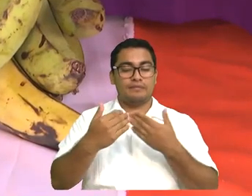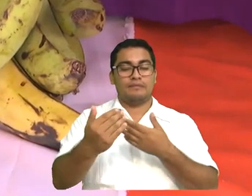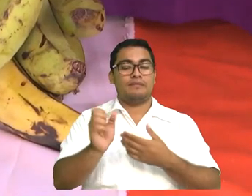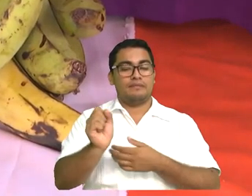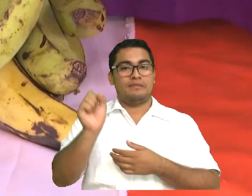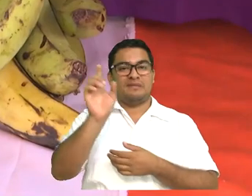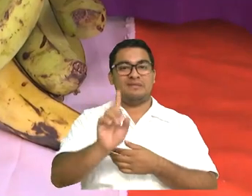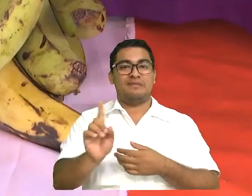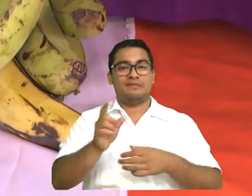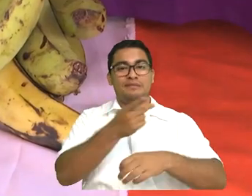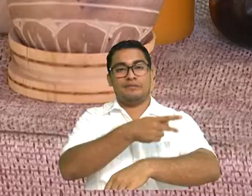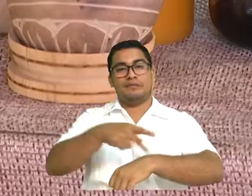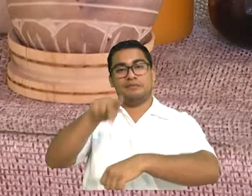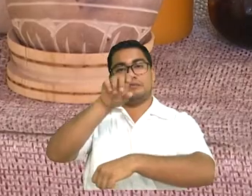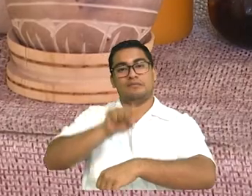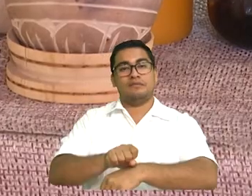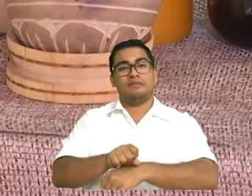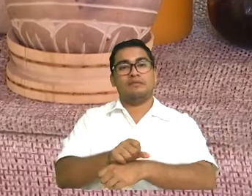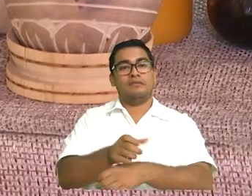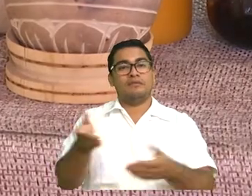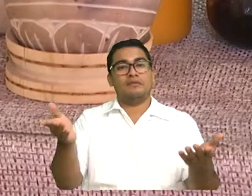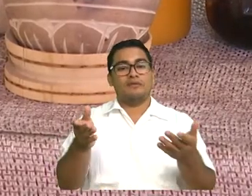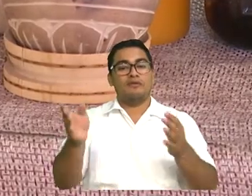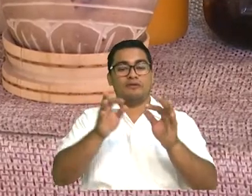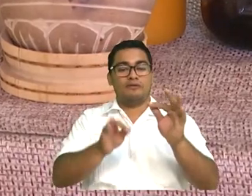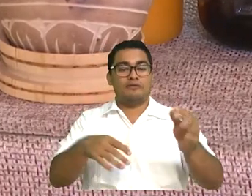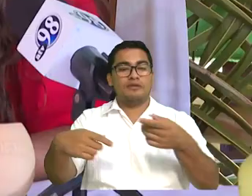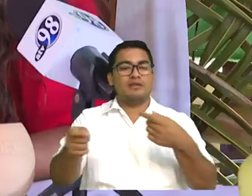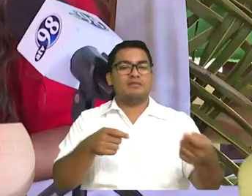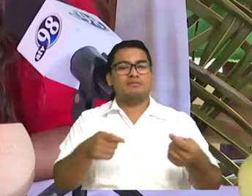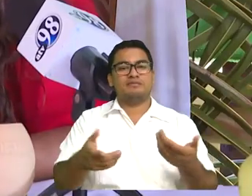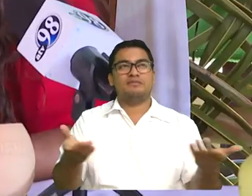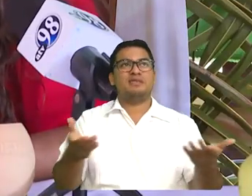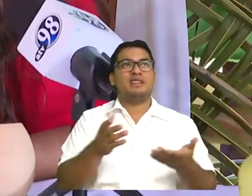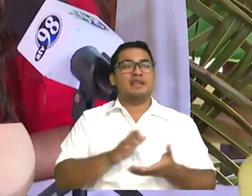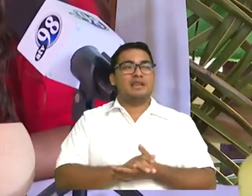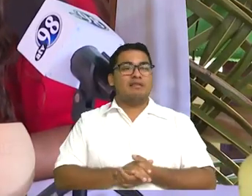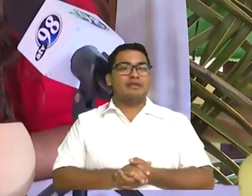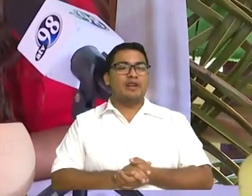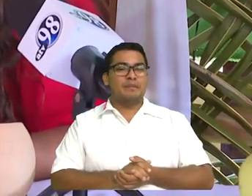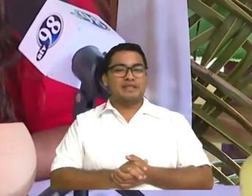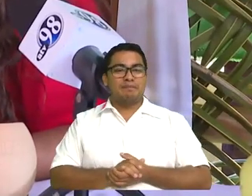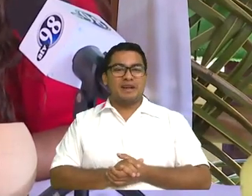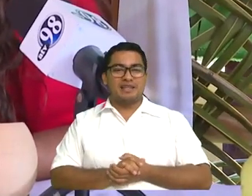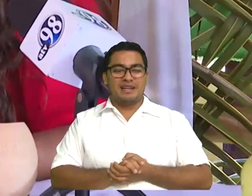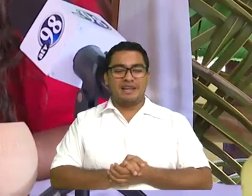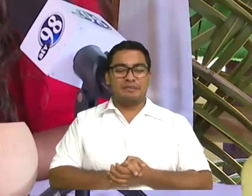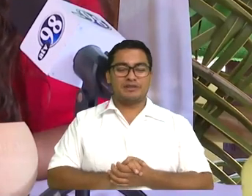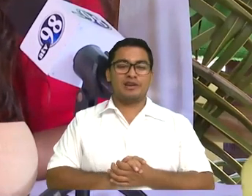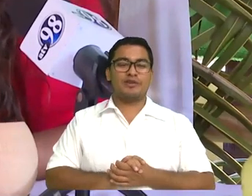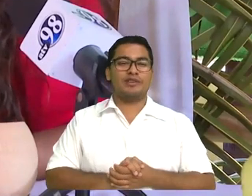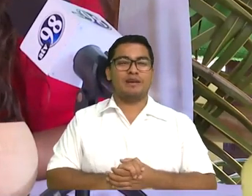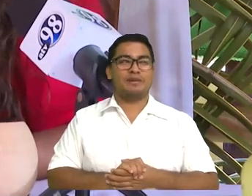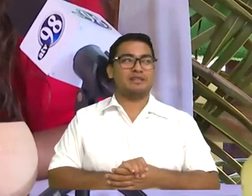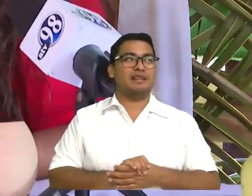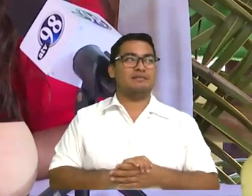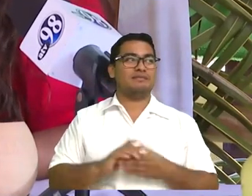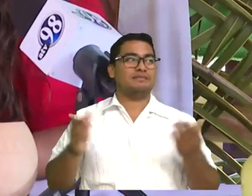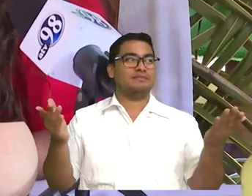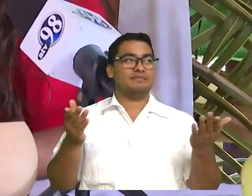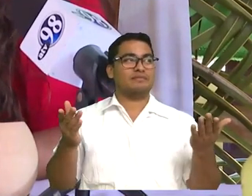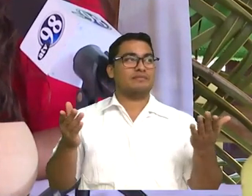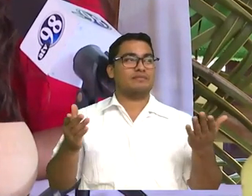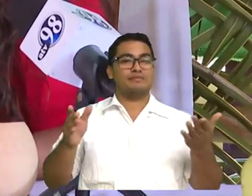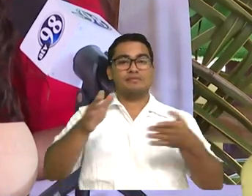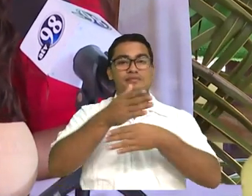en el Puerto Salvador Allende con una miniferia gastronómica. De igual manera, queremos invitarles a que visiten los distintos espacios que como